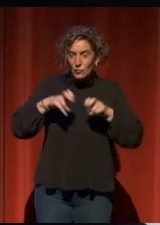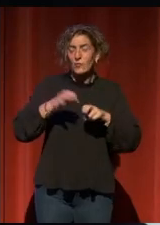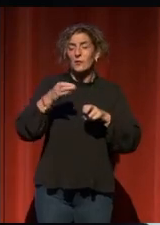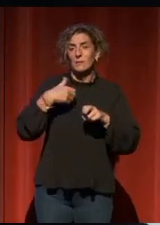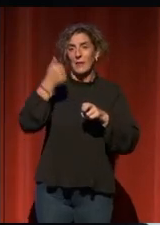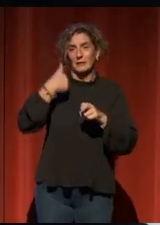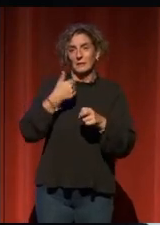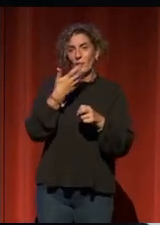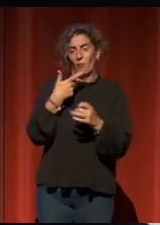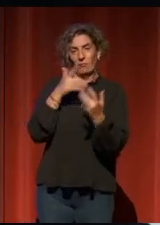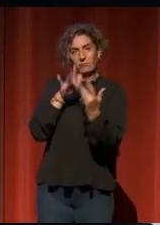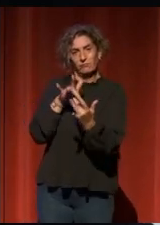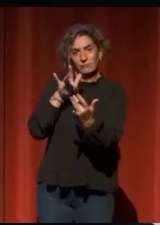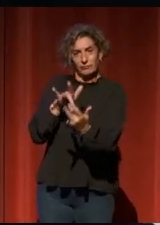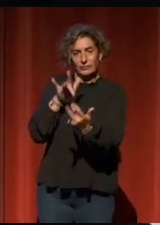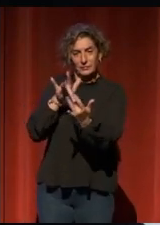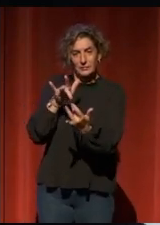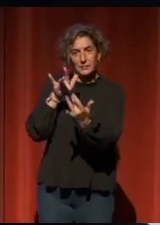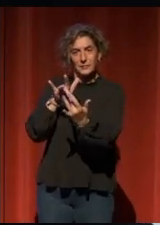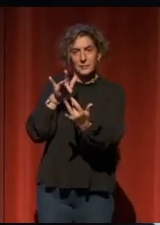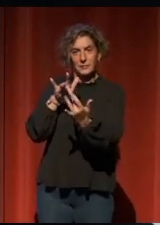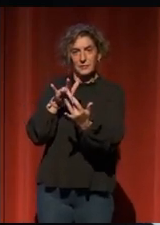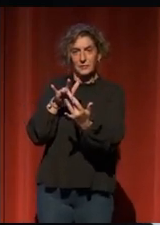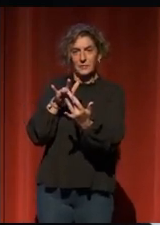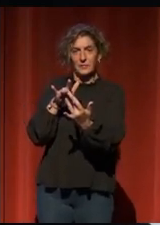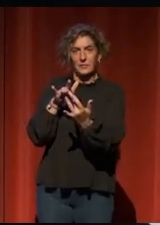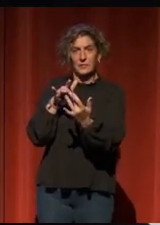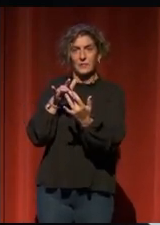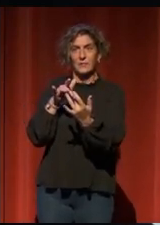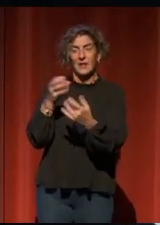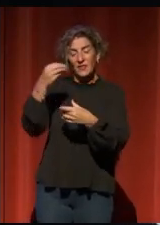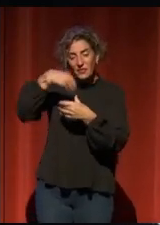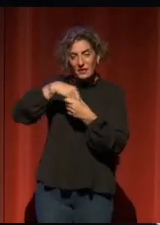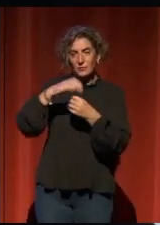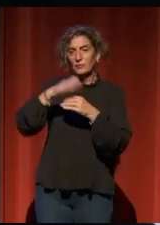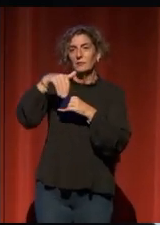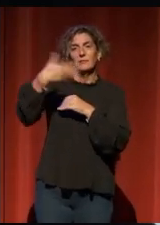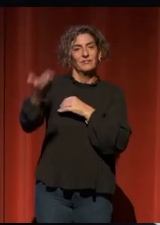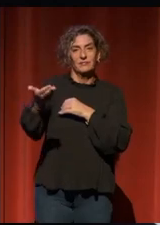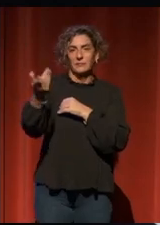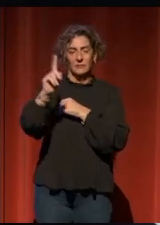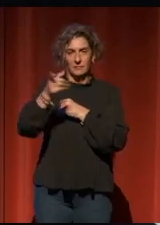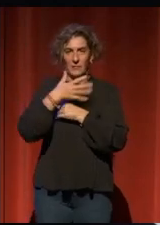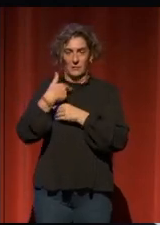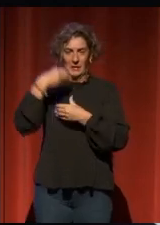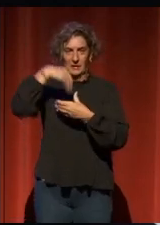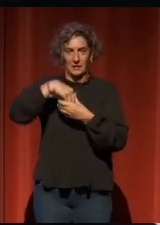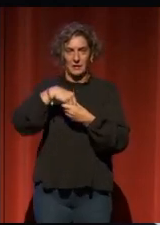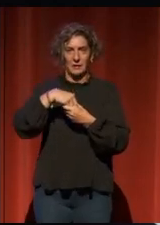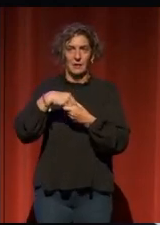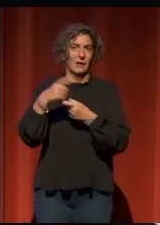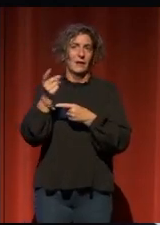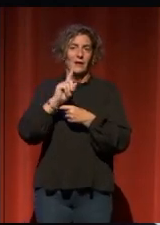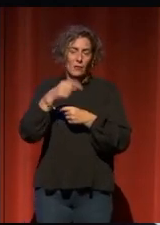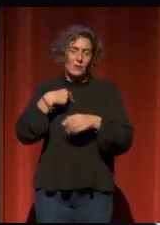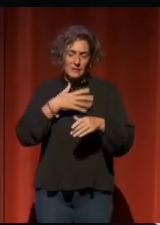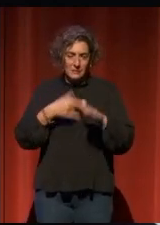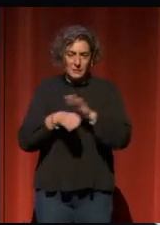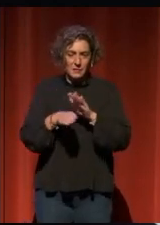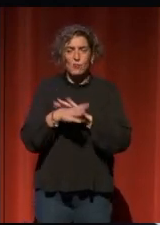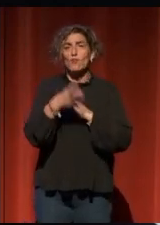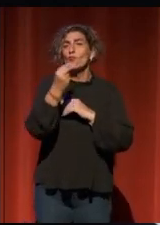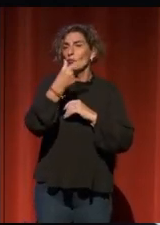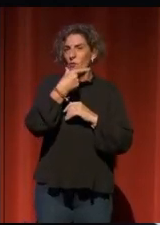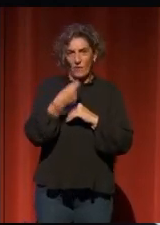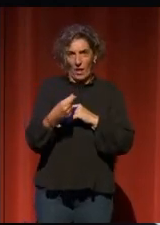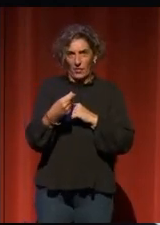estado interior que nunca me ha abandonado. Era fácil evocar bajo